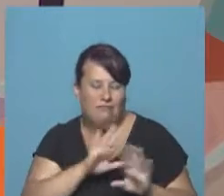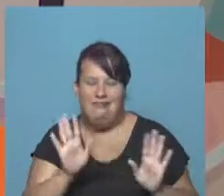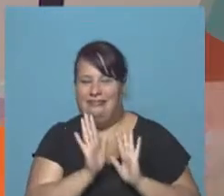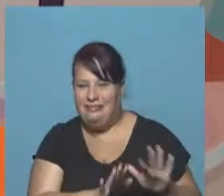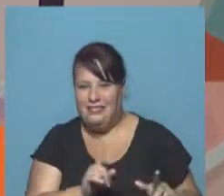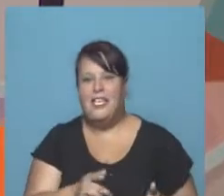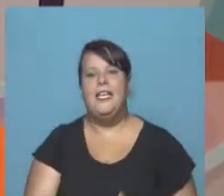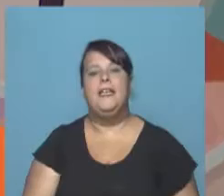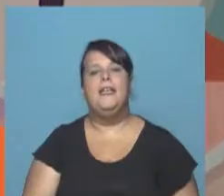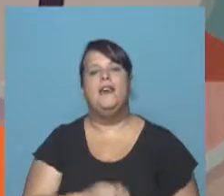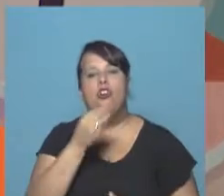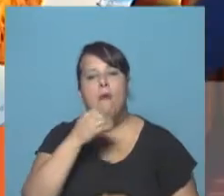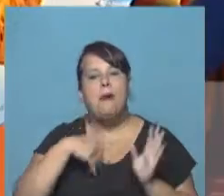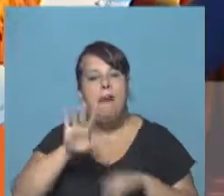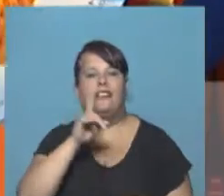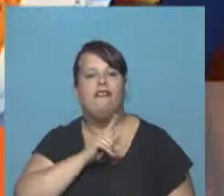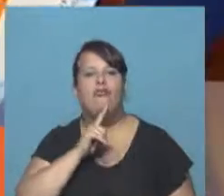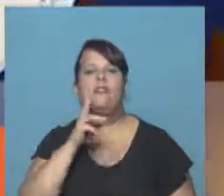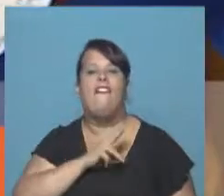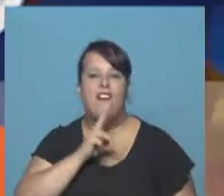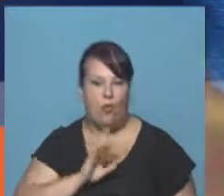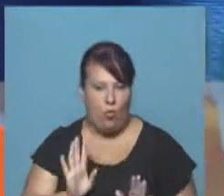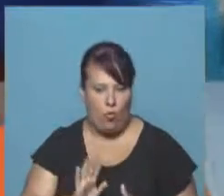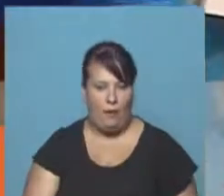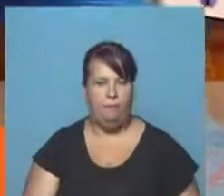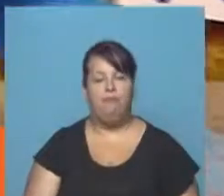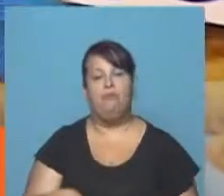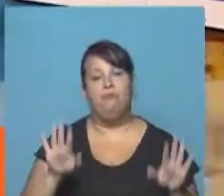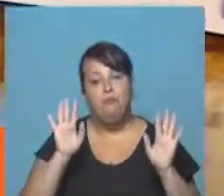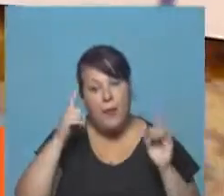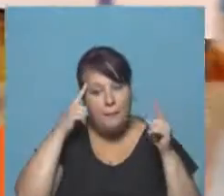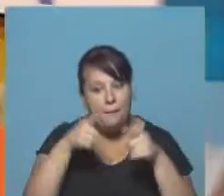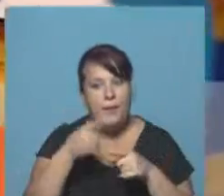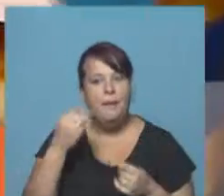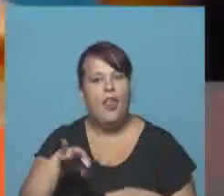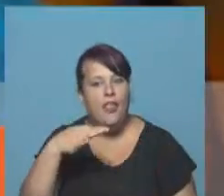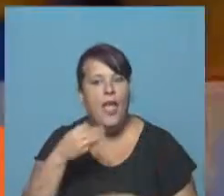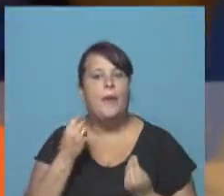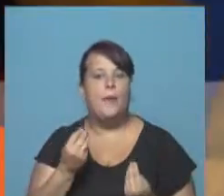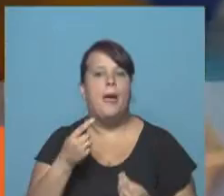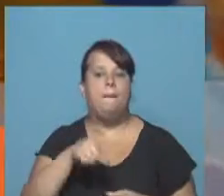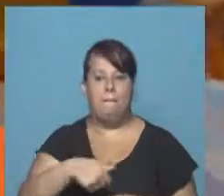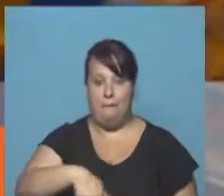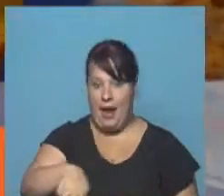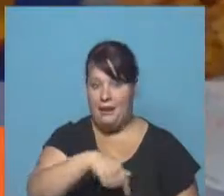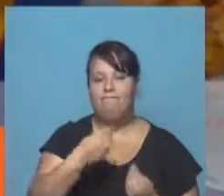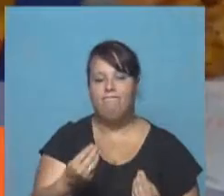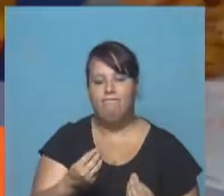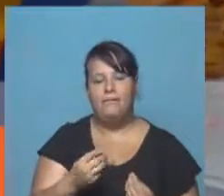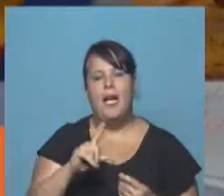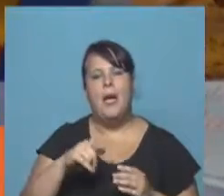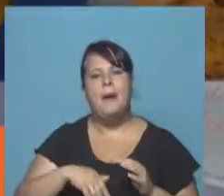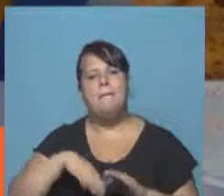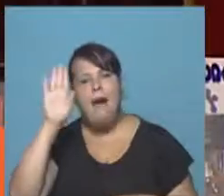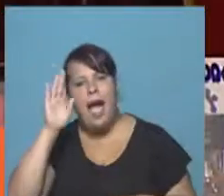exactamente y consumir un poco más de frutas y verduras tal vez el objetivo que debemos proponernos para estos días es ni